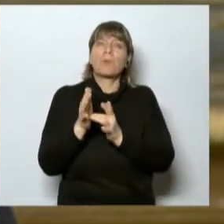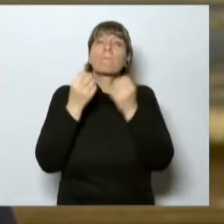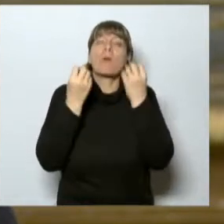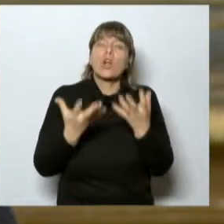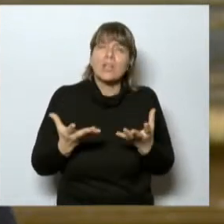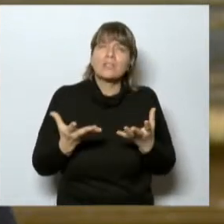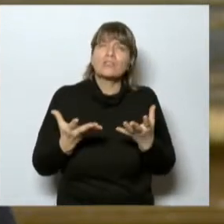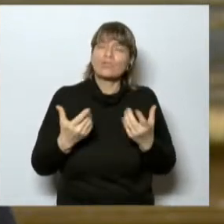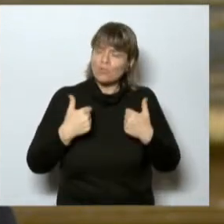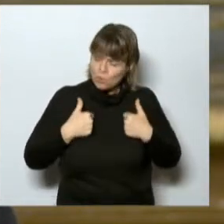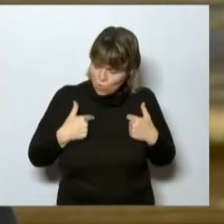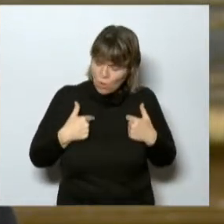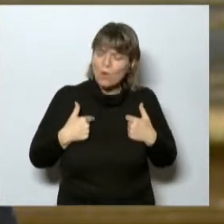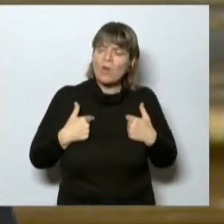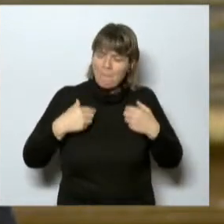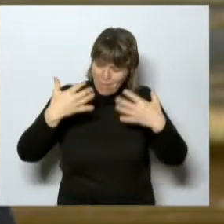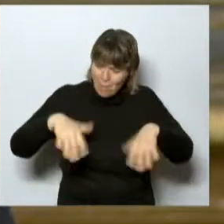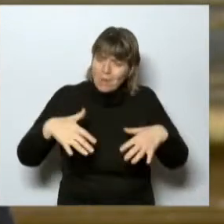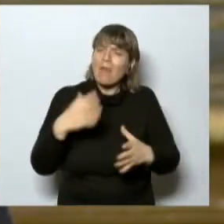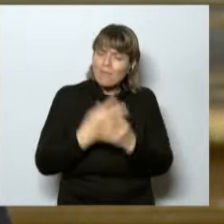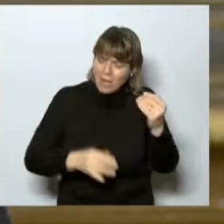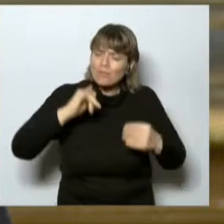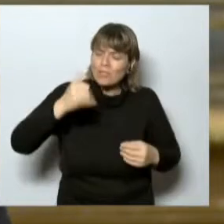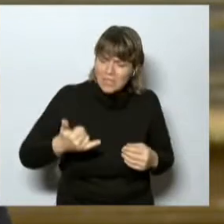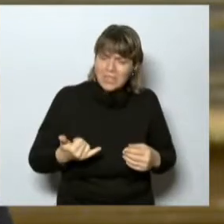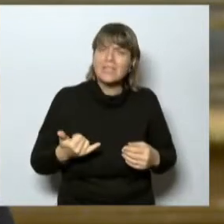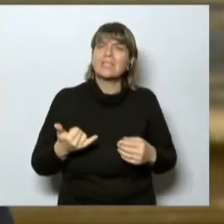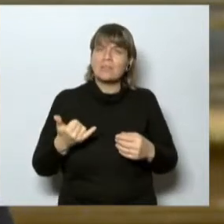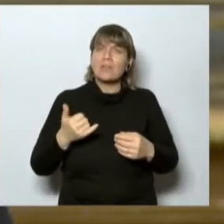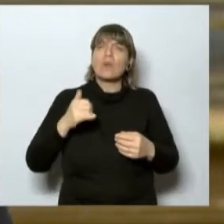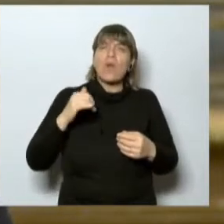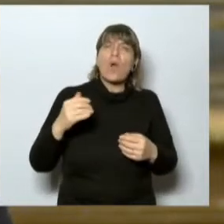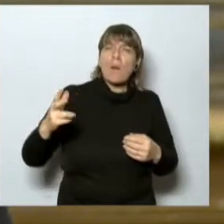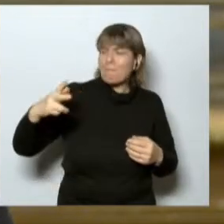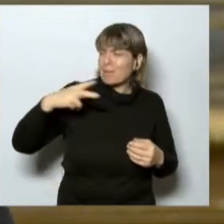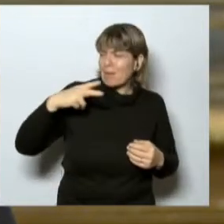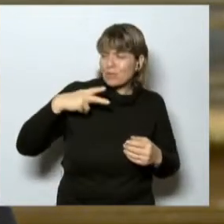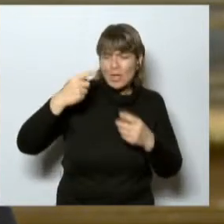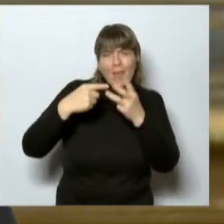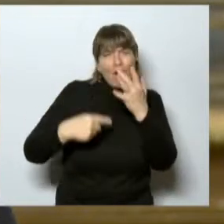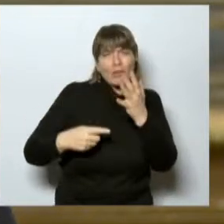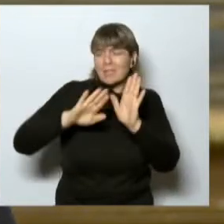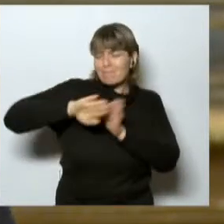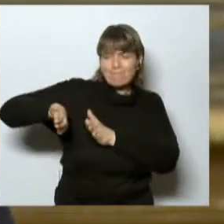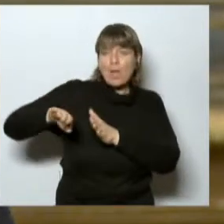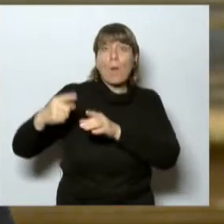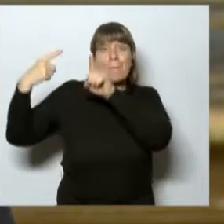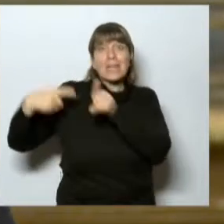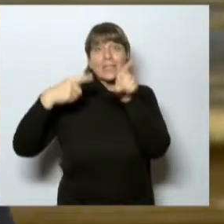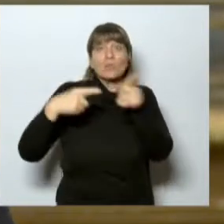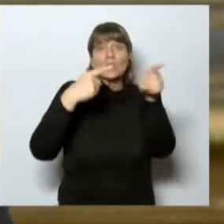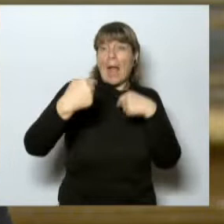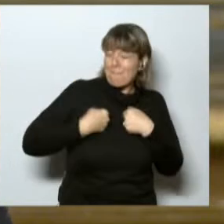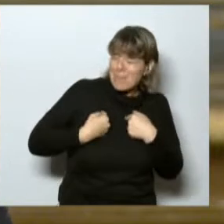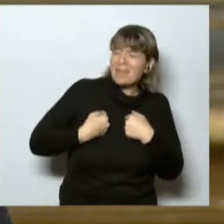eso, me complazco en mis debilidades, en los oprobios, en las privaciones, en las persecuciones y